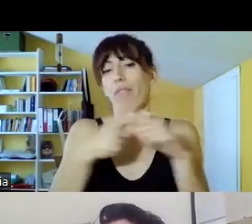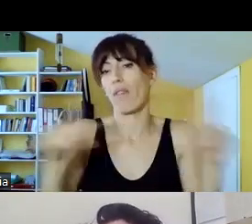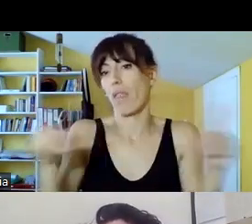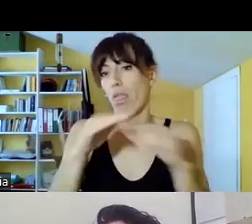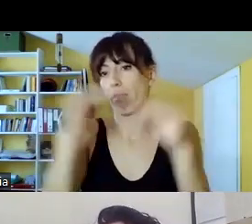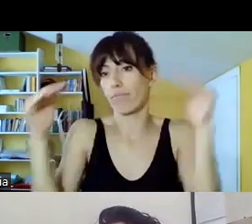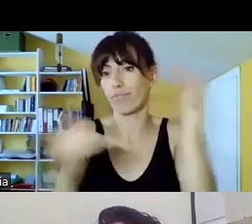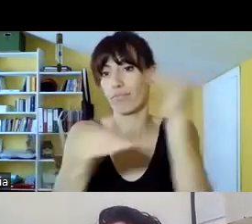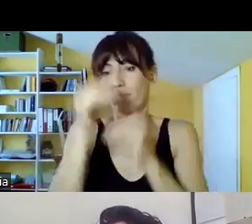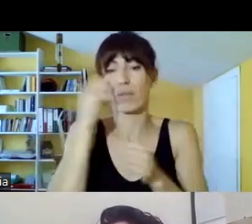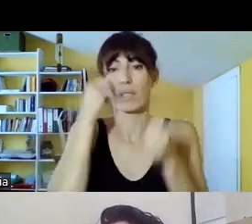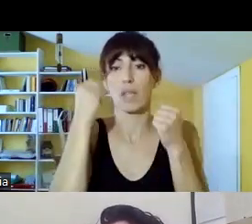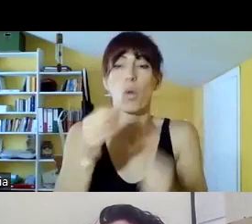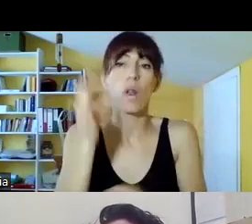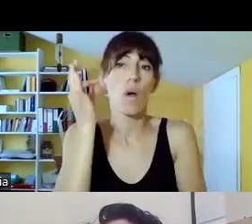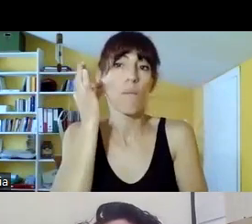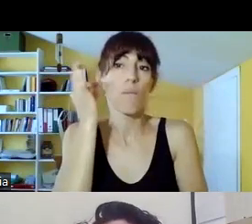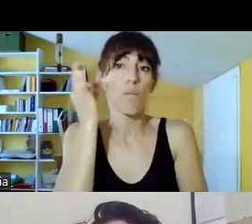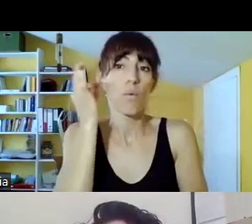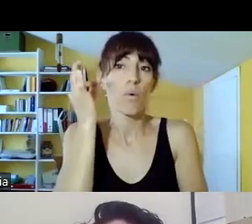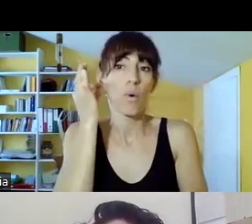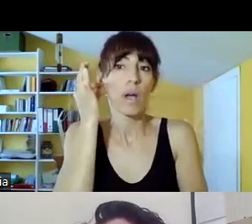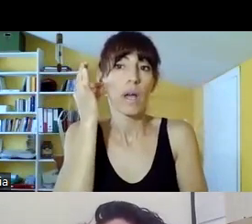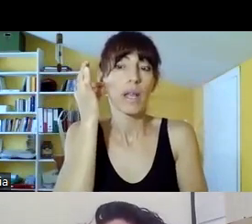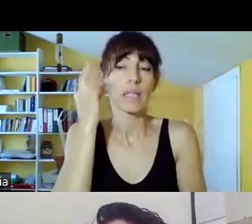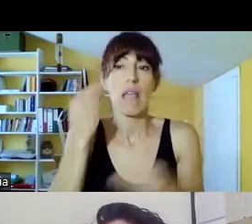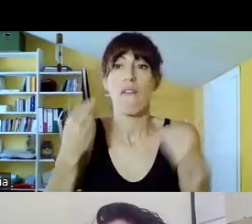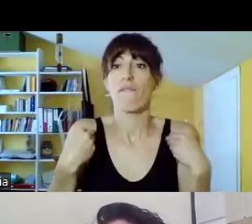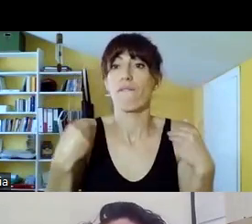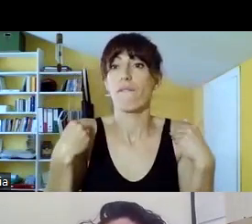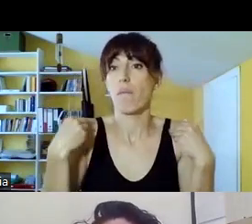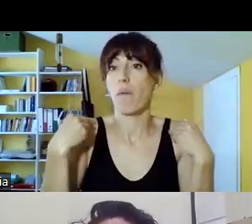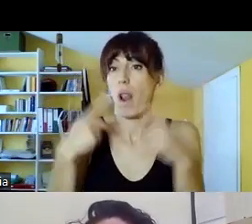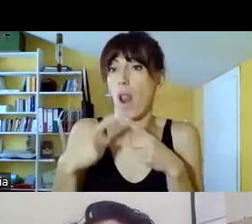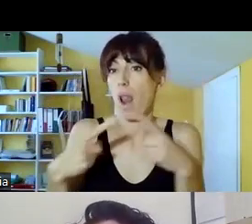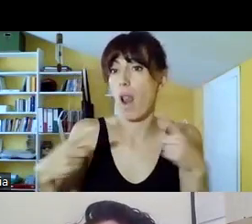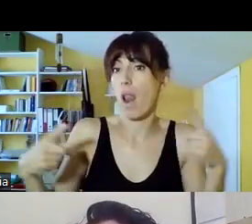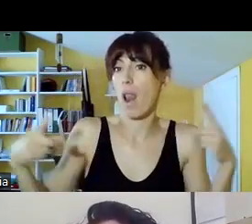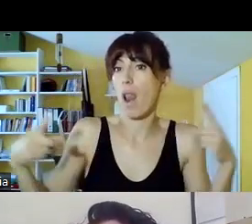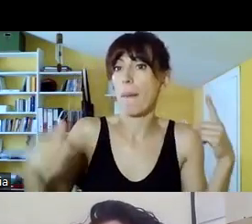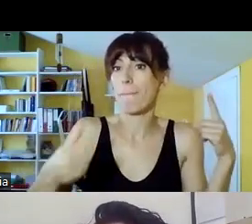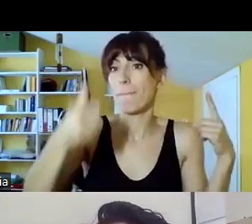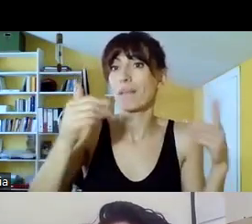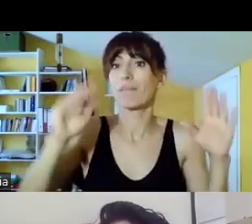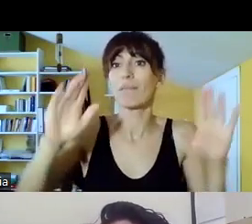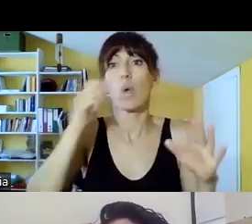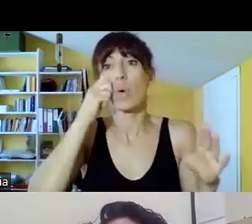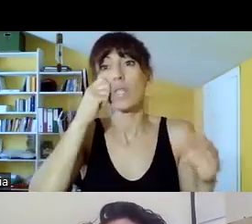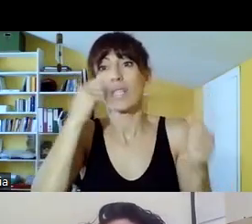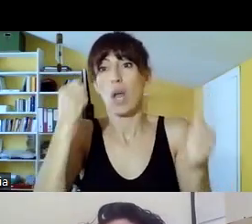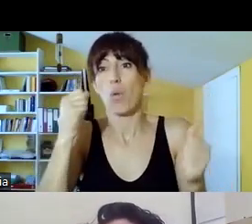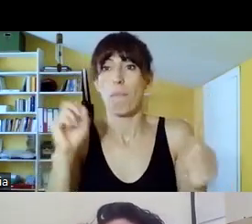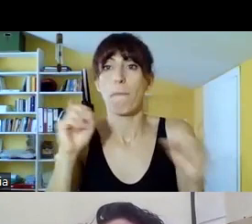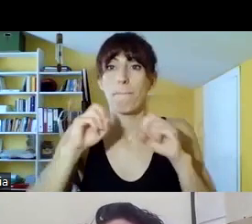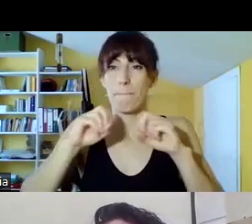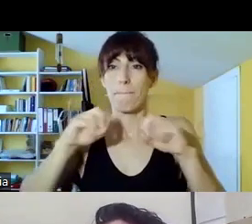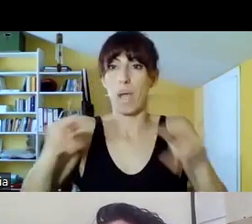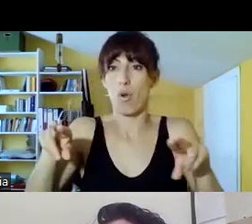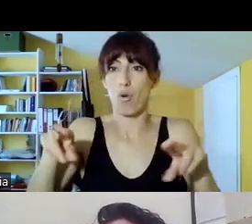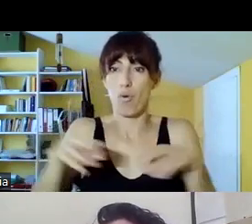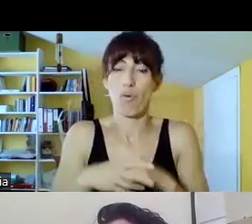que mientras que las mujeres tienen una mayor esperanza de vida, su salud, sin embargo, es peor.